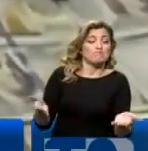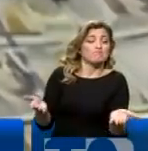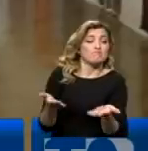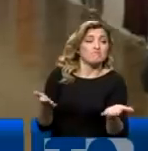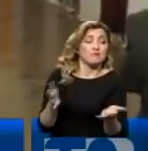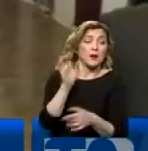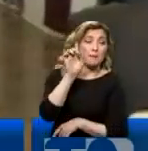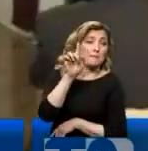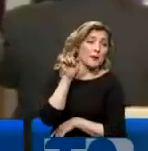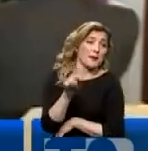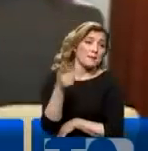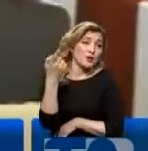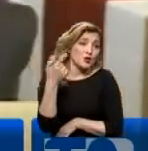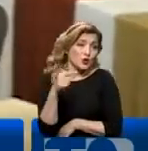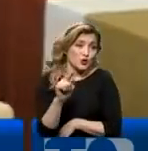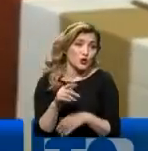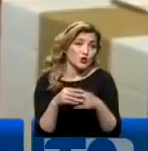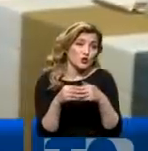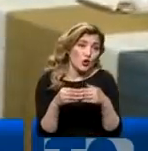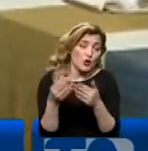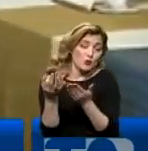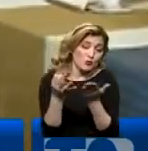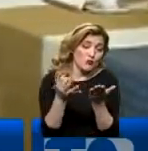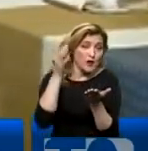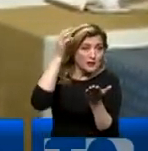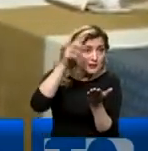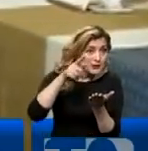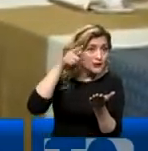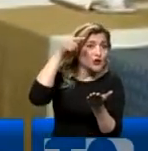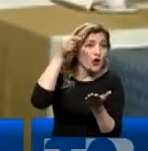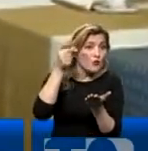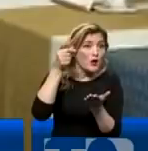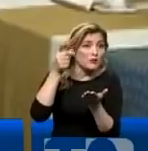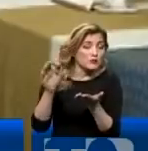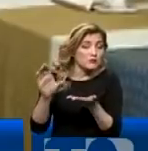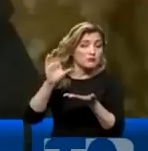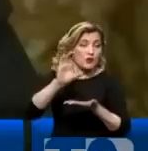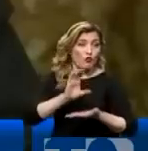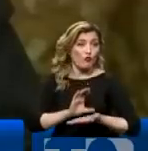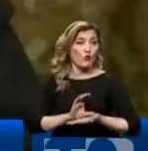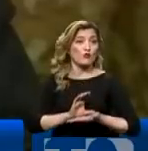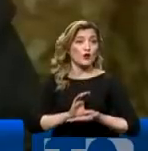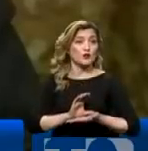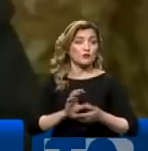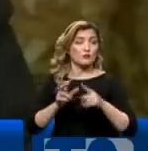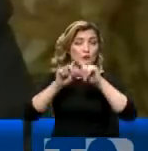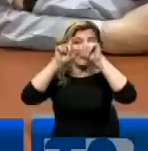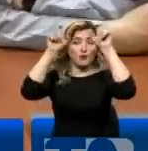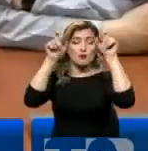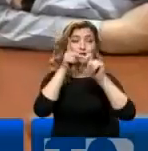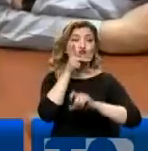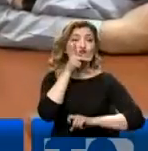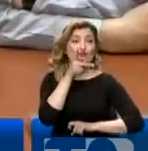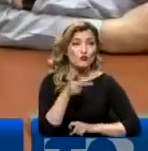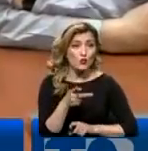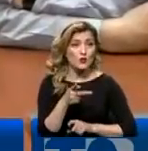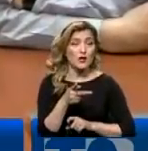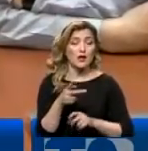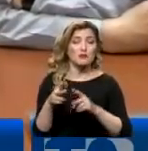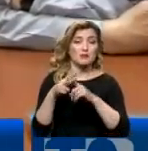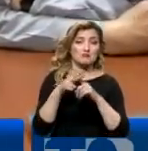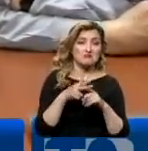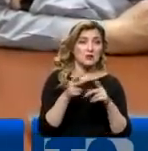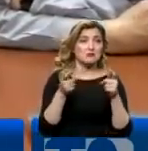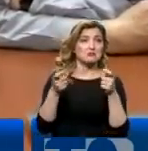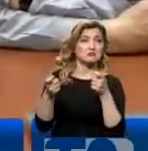los 1.000 millones de dólares que presupuestó el gobierno como ingresos por concesiones de empresas públicas,